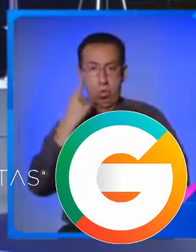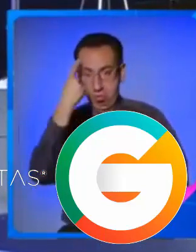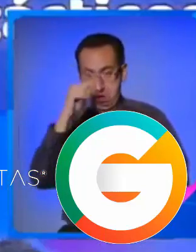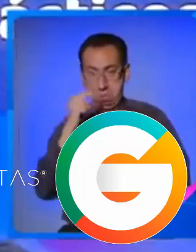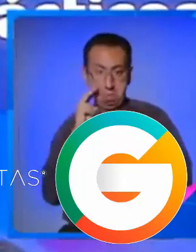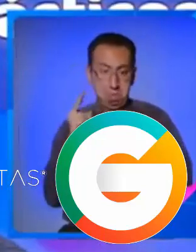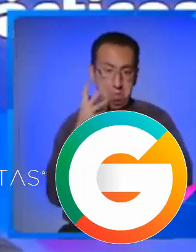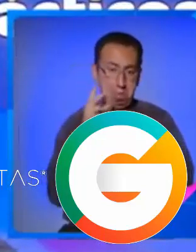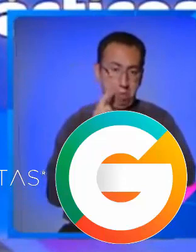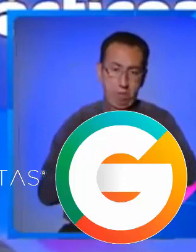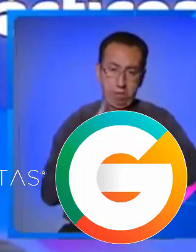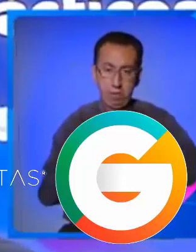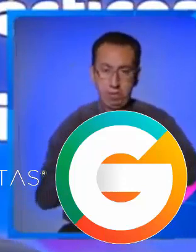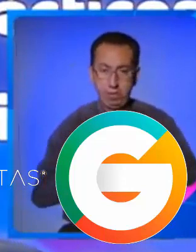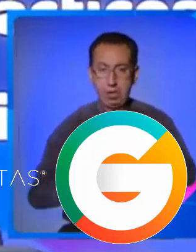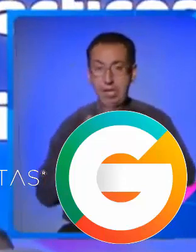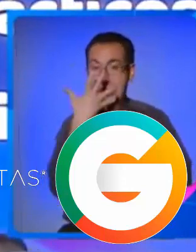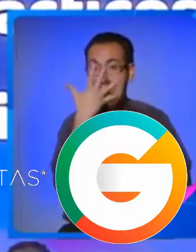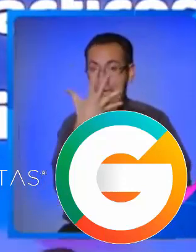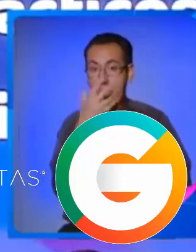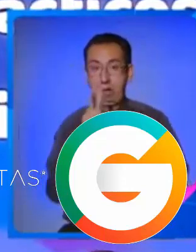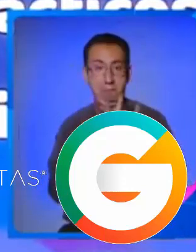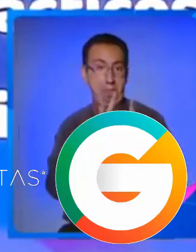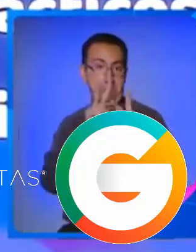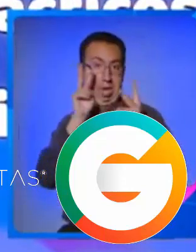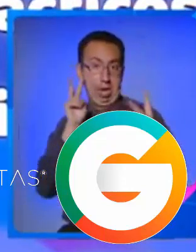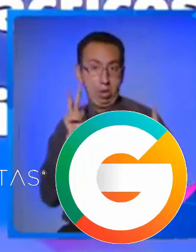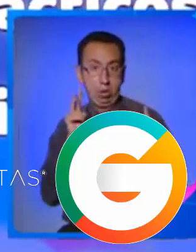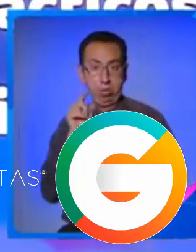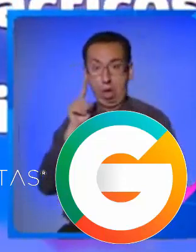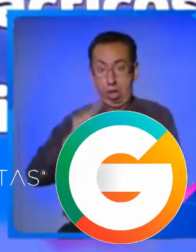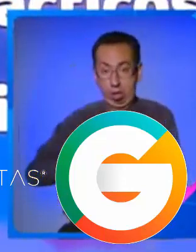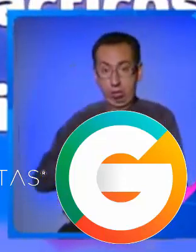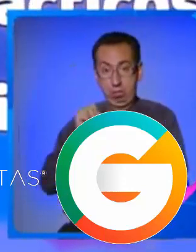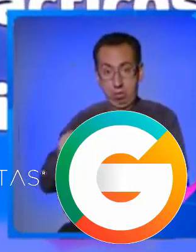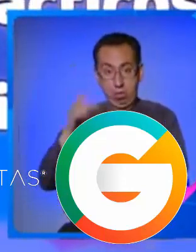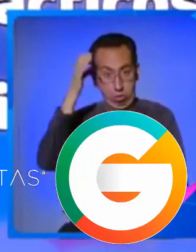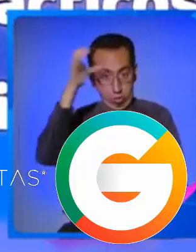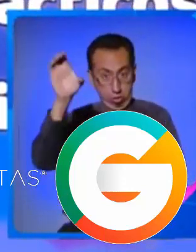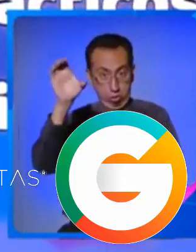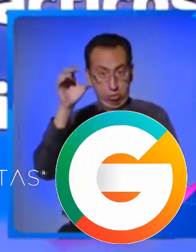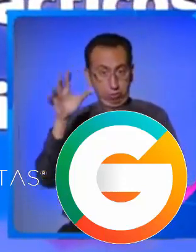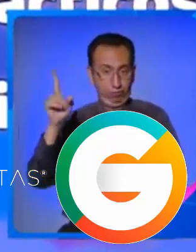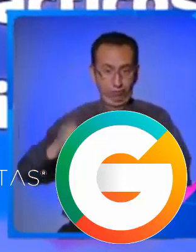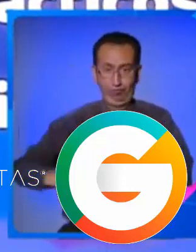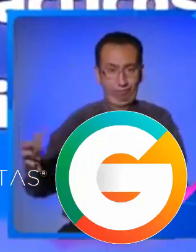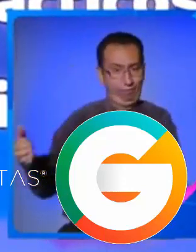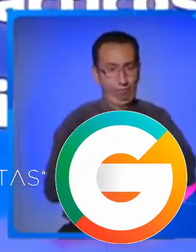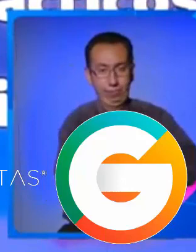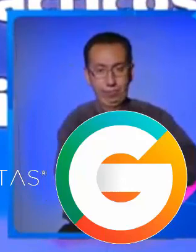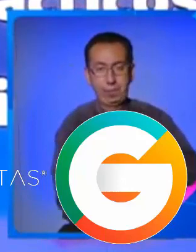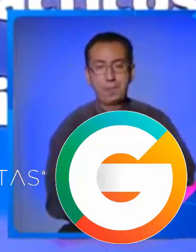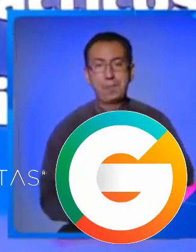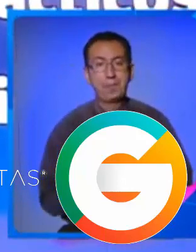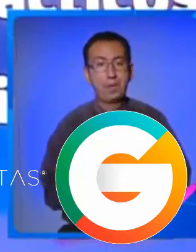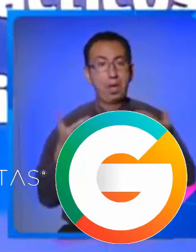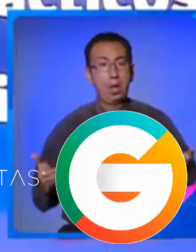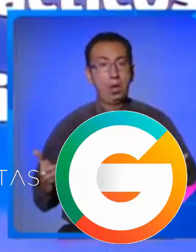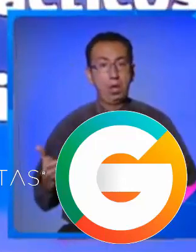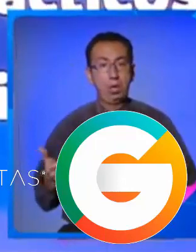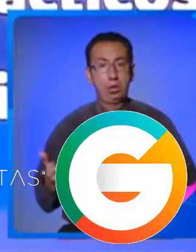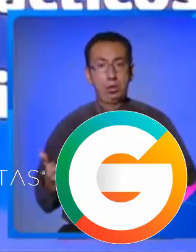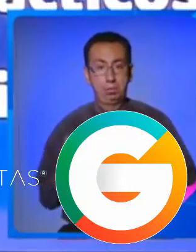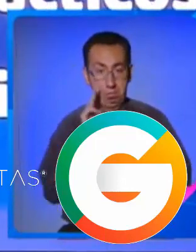táctico y 5 vehículos blindados, entre muchas otras cosas. Por supuesto, atrás de estos